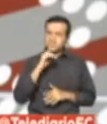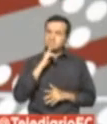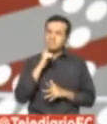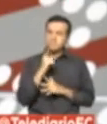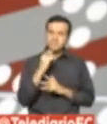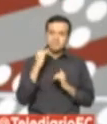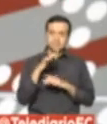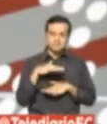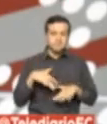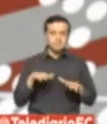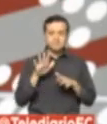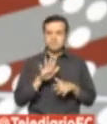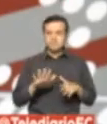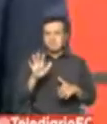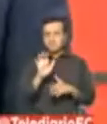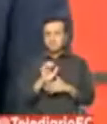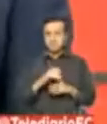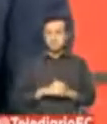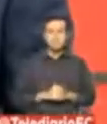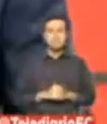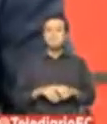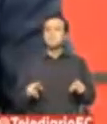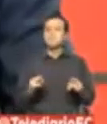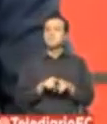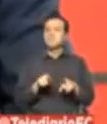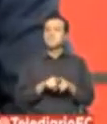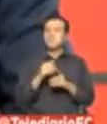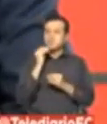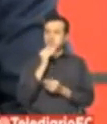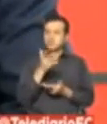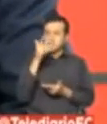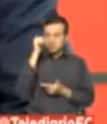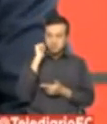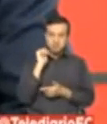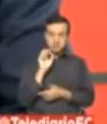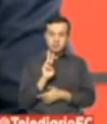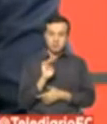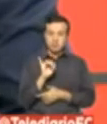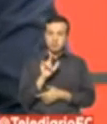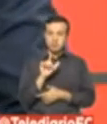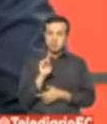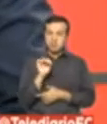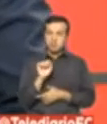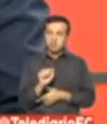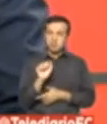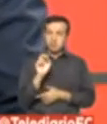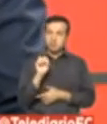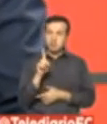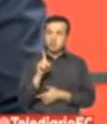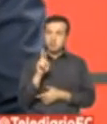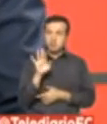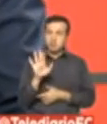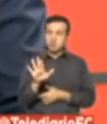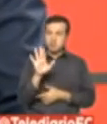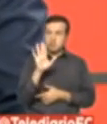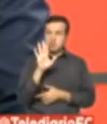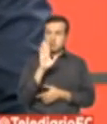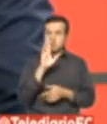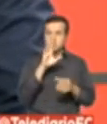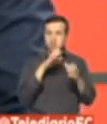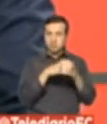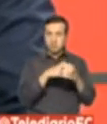tan complejo como el que vive el país. Lo mismo que usted está diciendo, nos dijo ayer Vilma Andrade, y ella forma parte del llamado BIN,